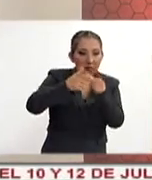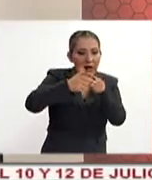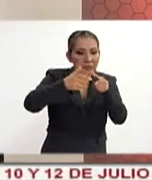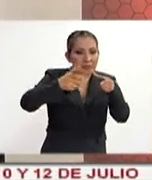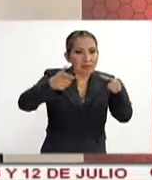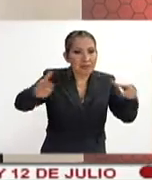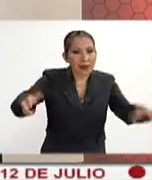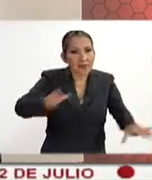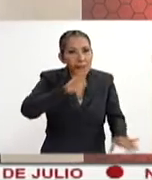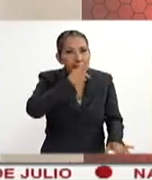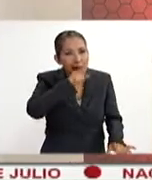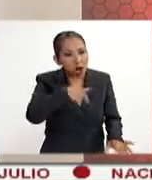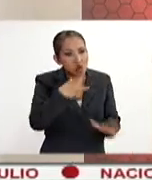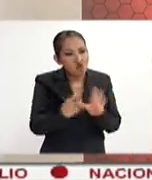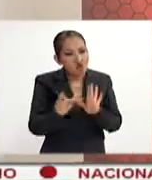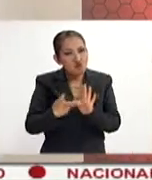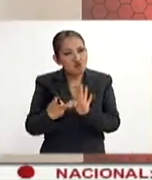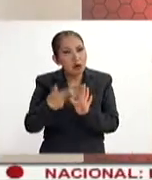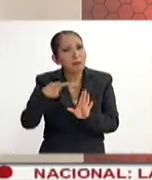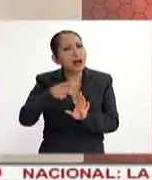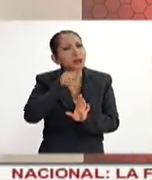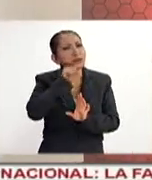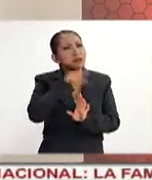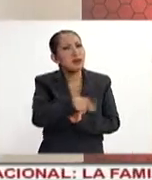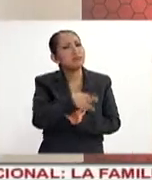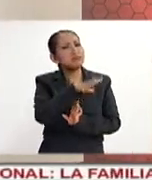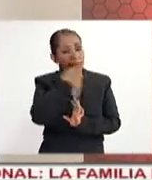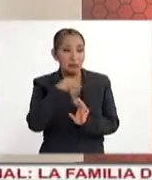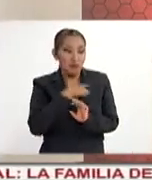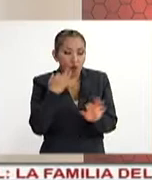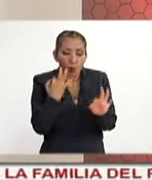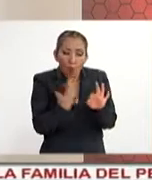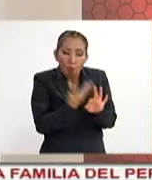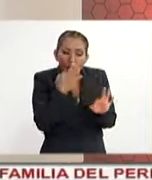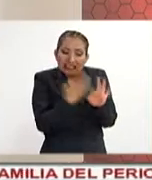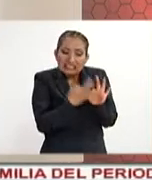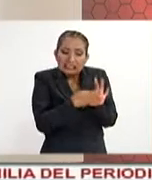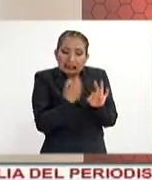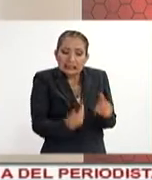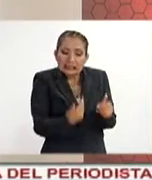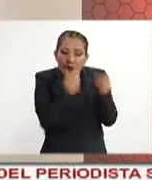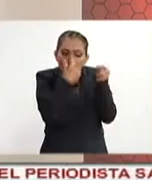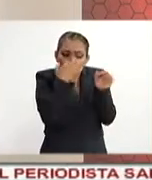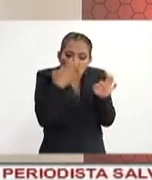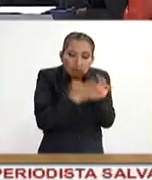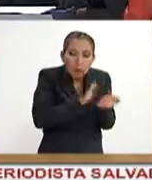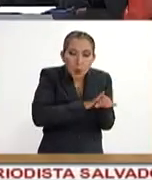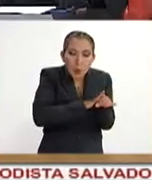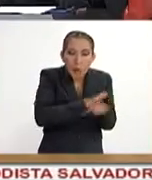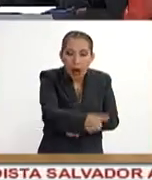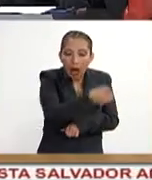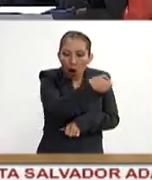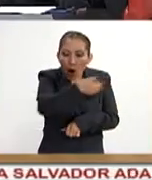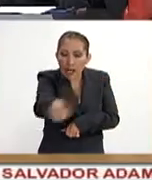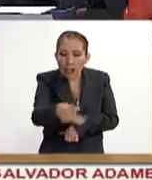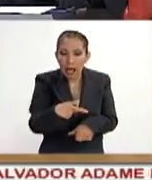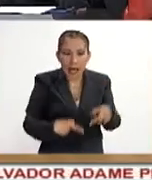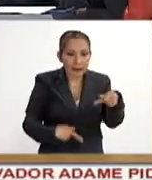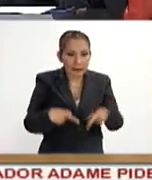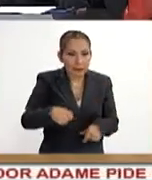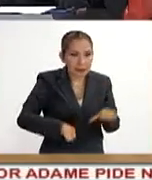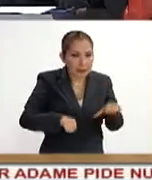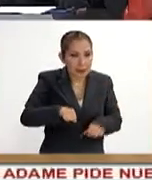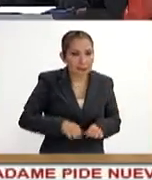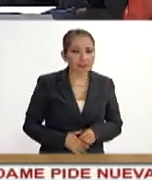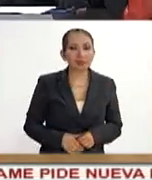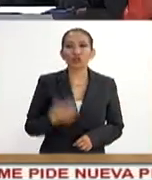vez haciendo más recurrente, pero también hay que ser muy asertivos, hay que tener muy organizado el plan de acción, ¿no?